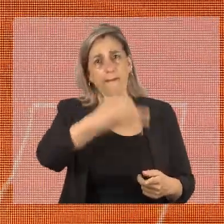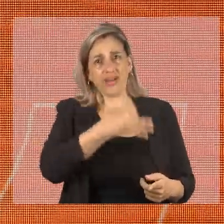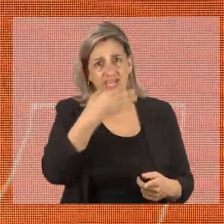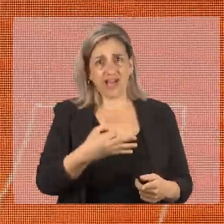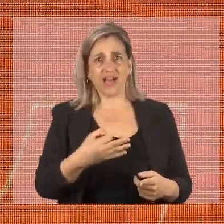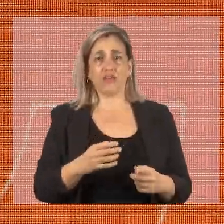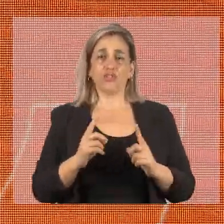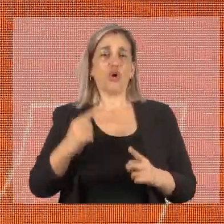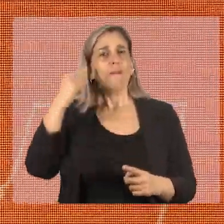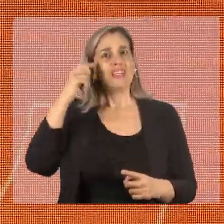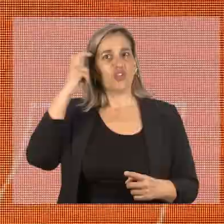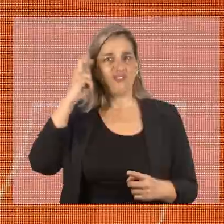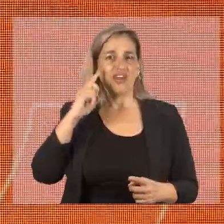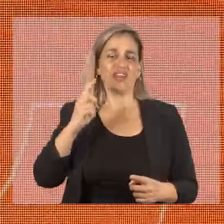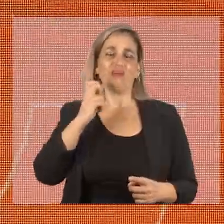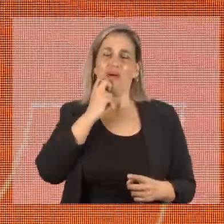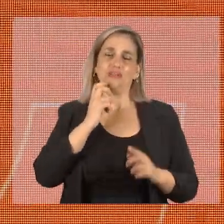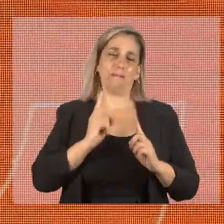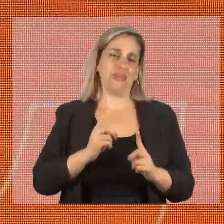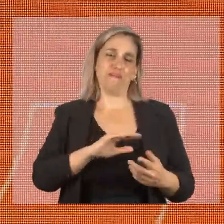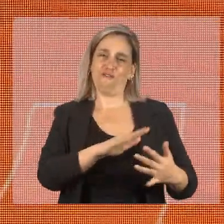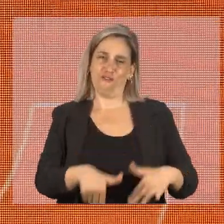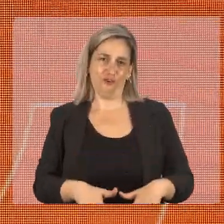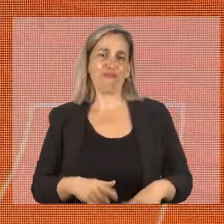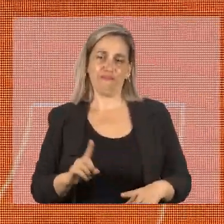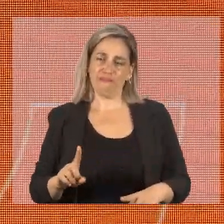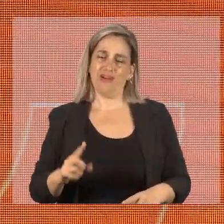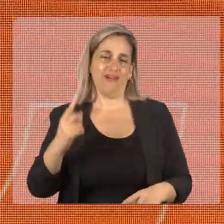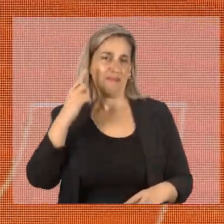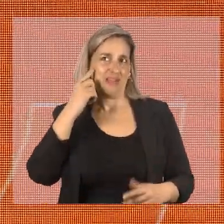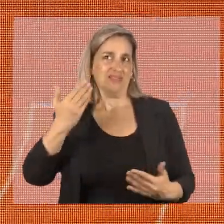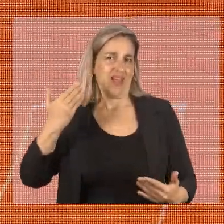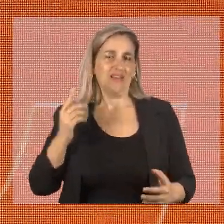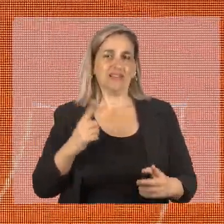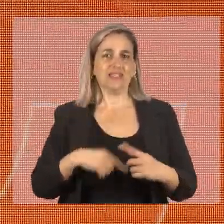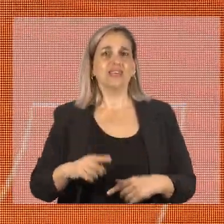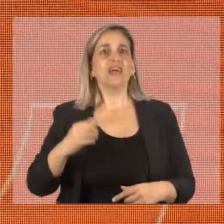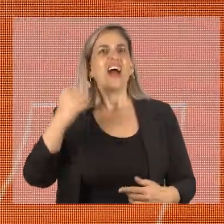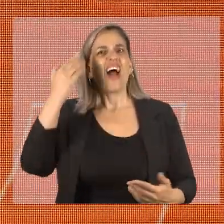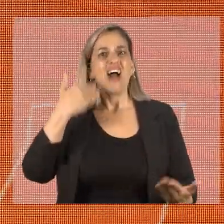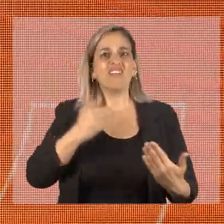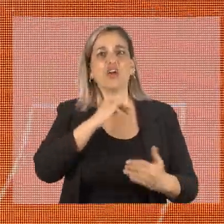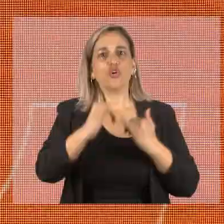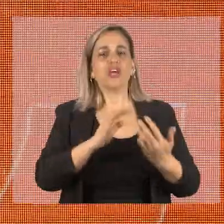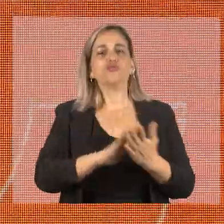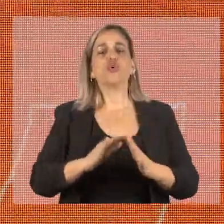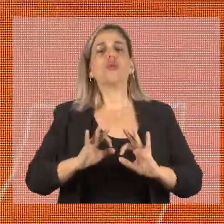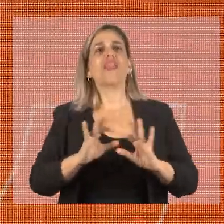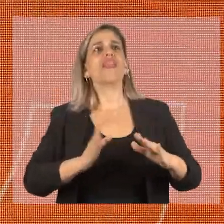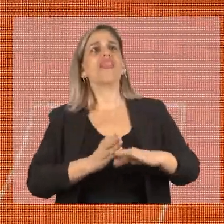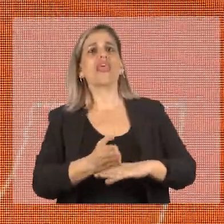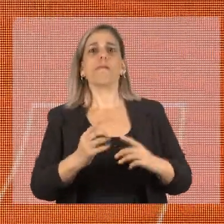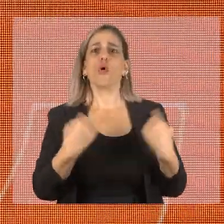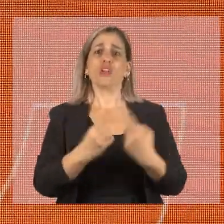Los tres, y lo hubiera hecho Tabaré Vázquez y Jorge Valle, no me cabe la menor duda, hablaron de la democracia y del futuro.